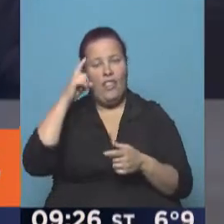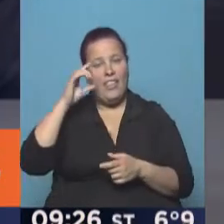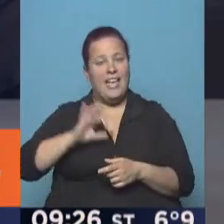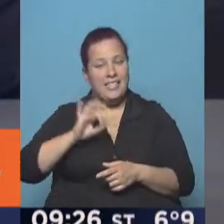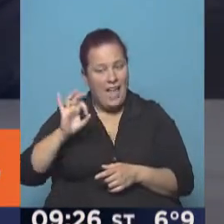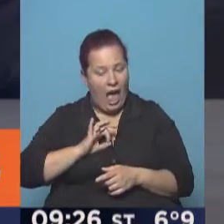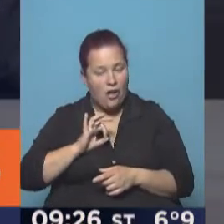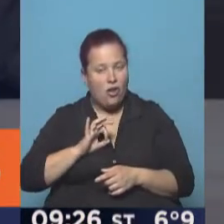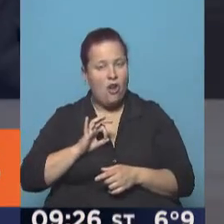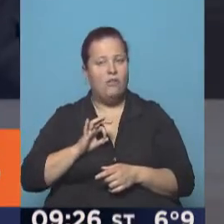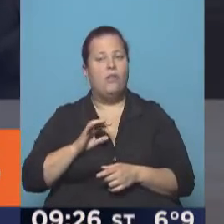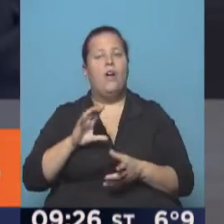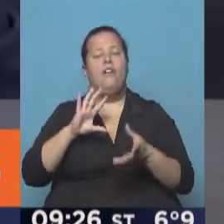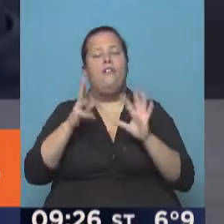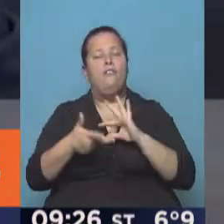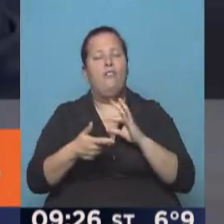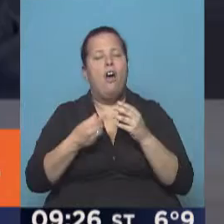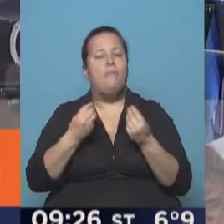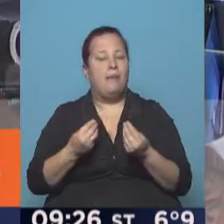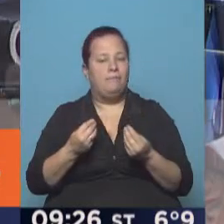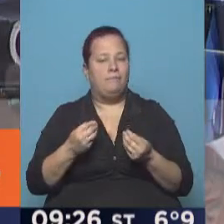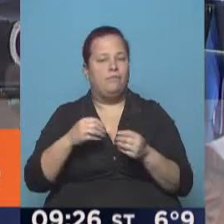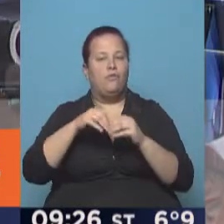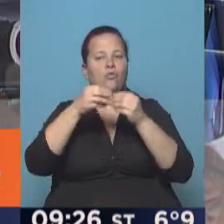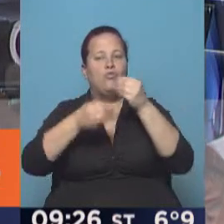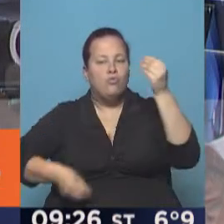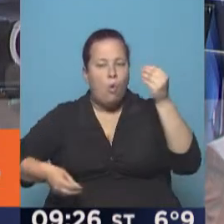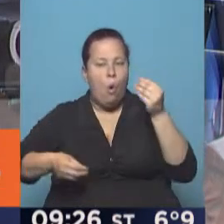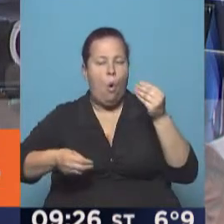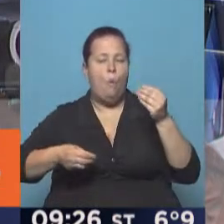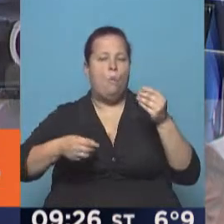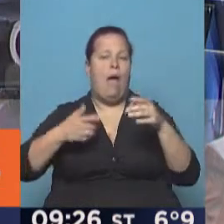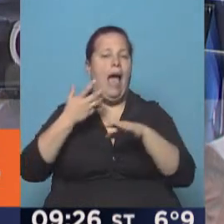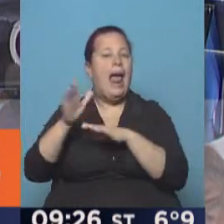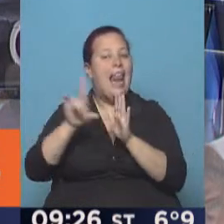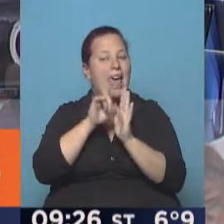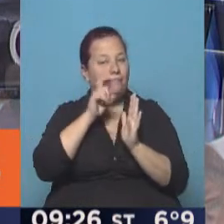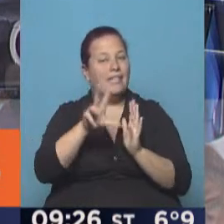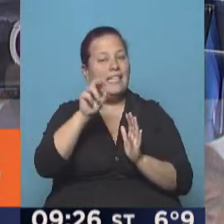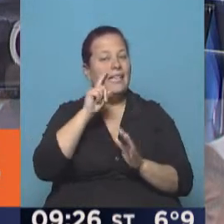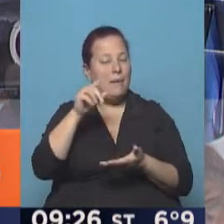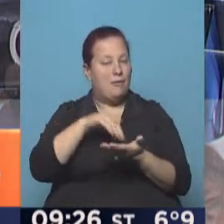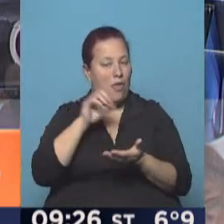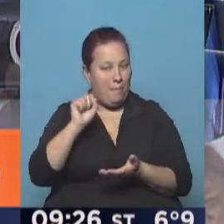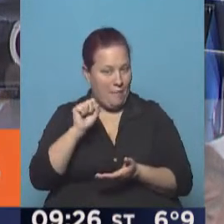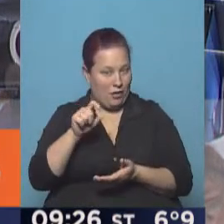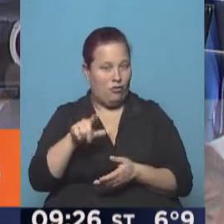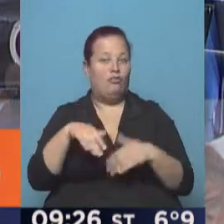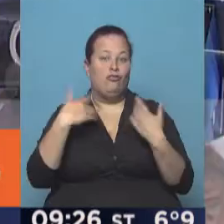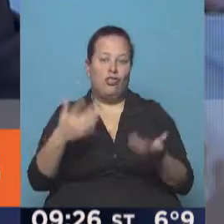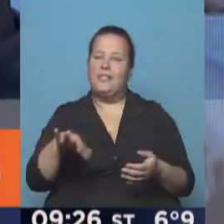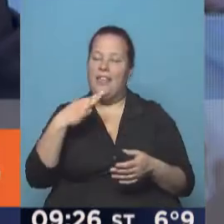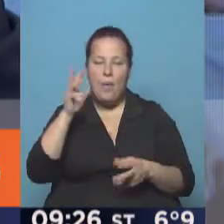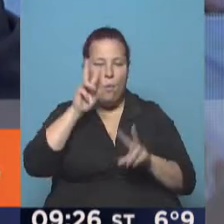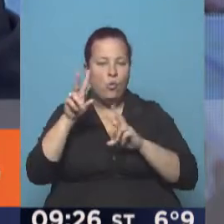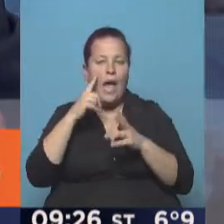se generó un artefacto que fue la acumulación por fuera de la ley de estos 30.000 millones de pesos. Entonces debíamos